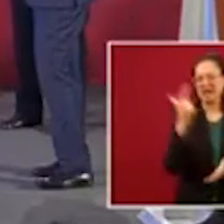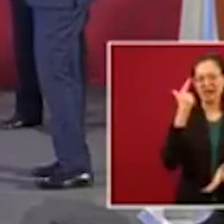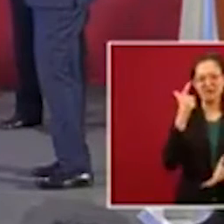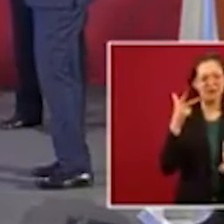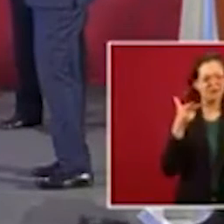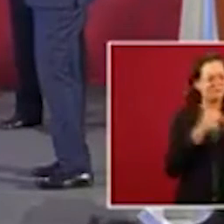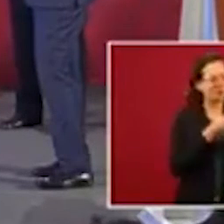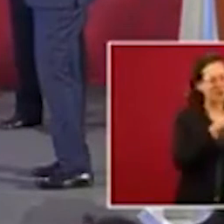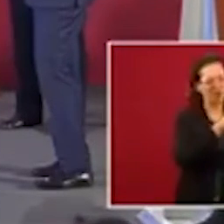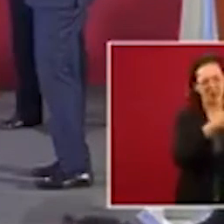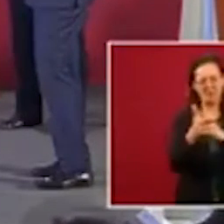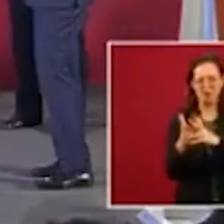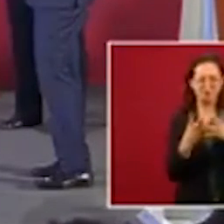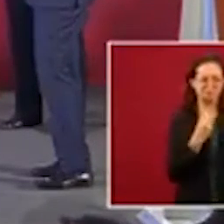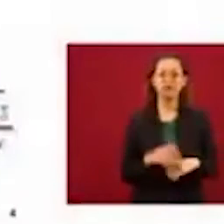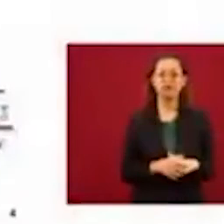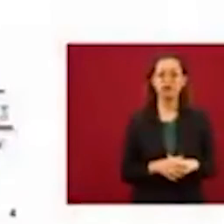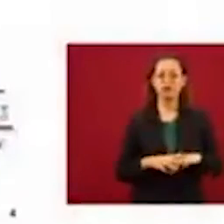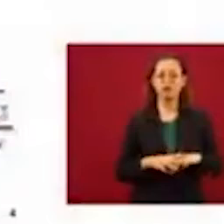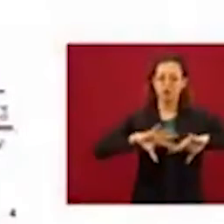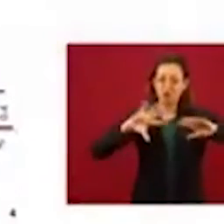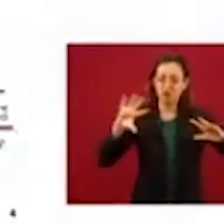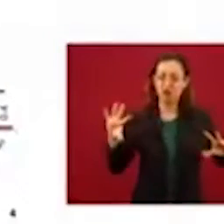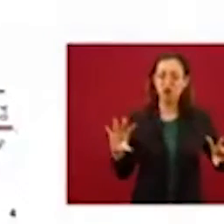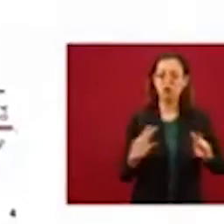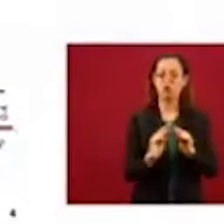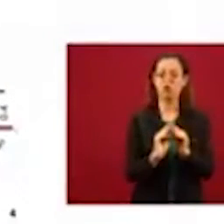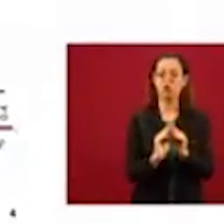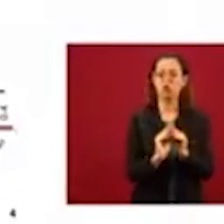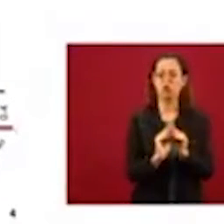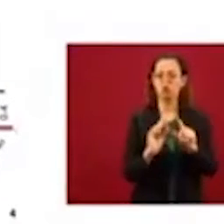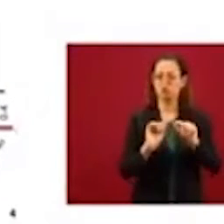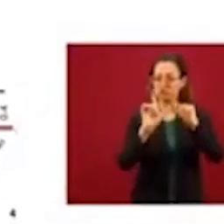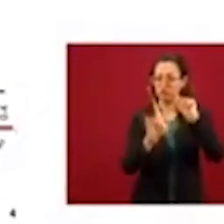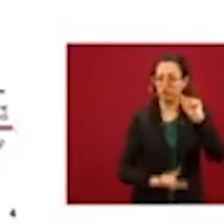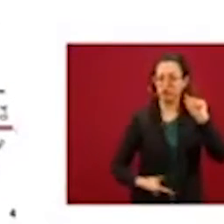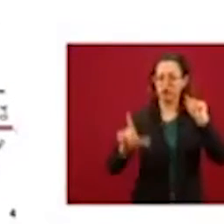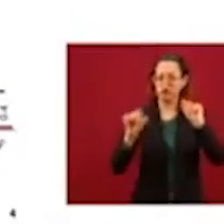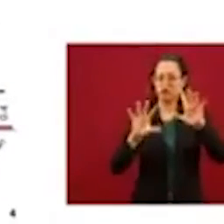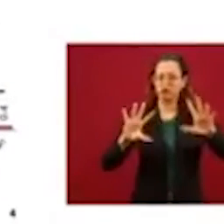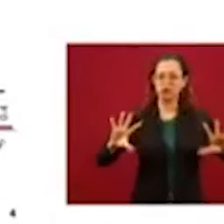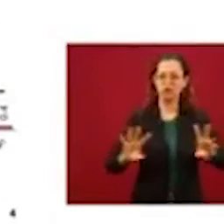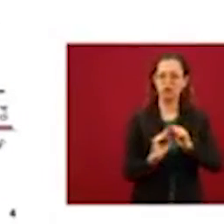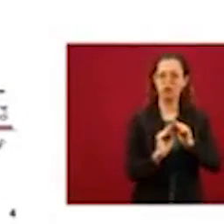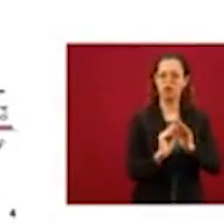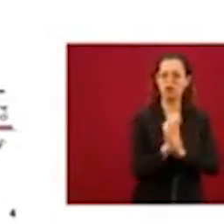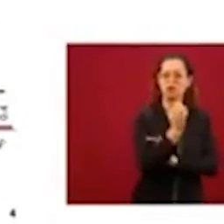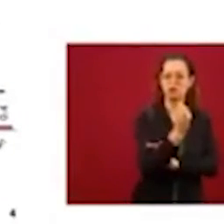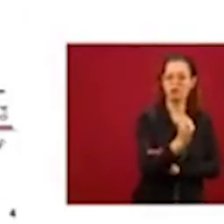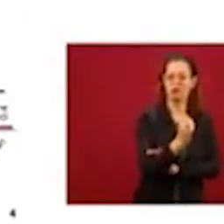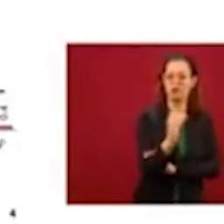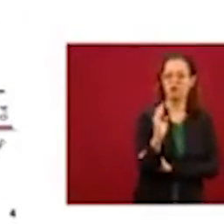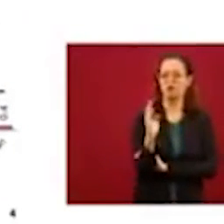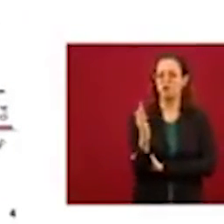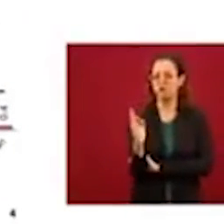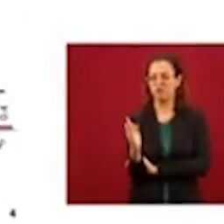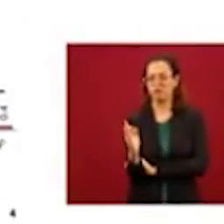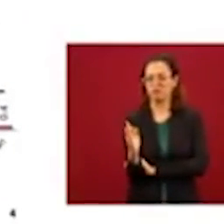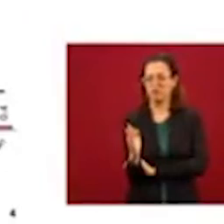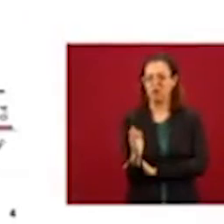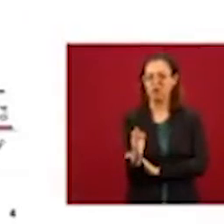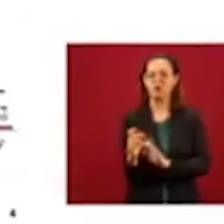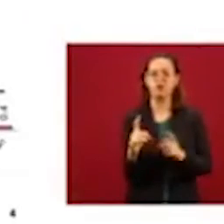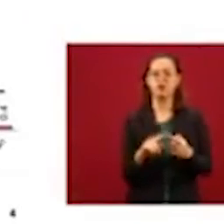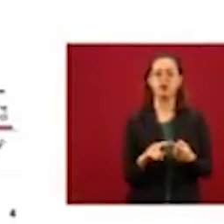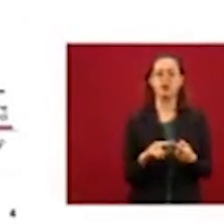del cambio de estrategia en seguridad nacional es la disminución de homicidios dolosos y explicó que la medición por cada 100.000 habitantes en el caso de